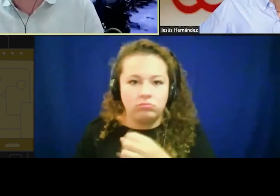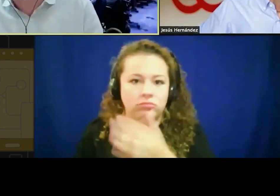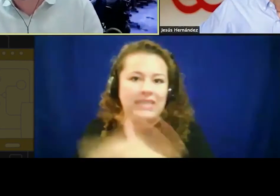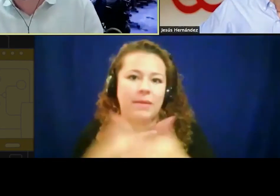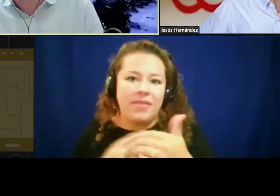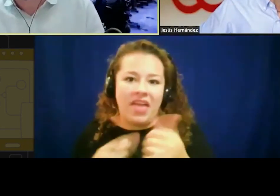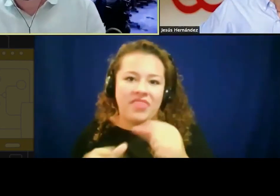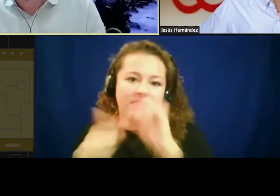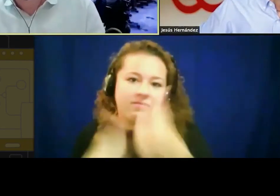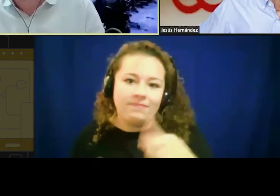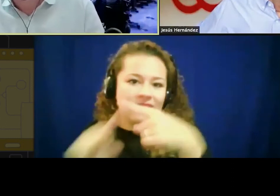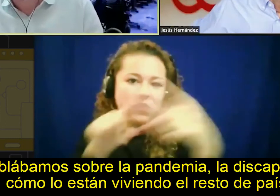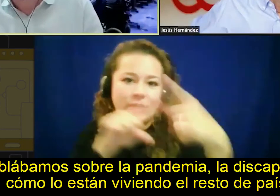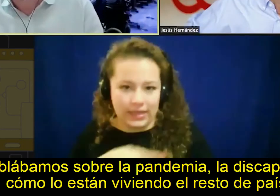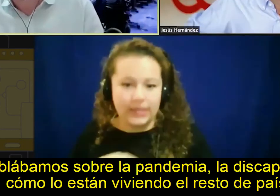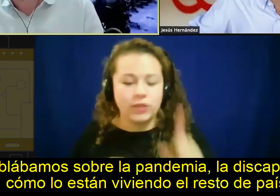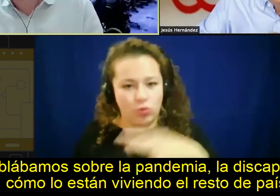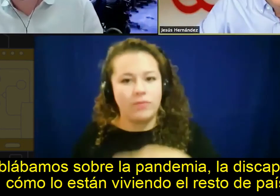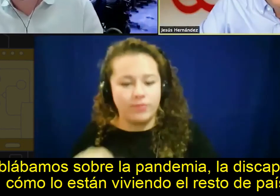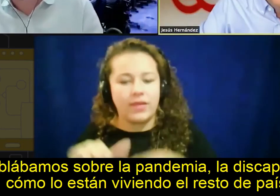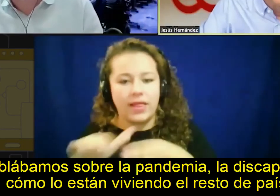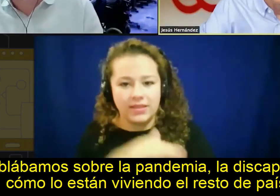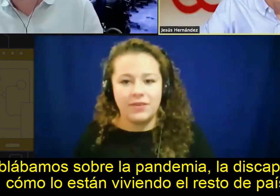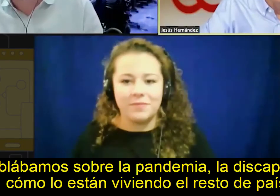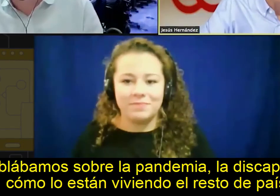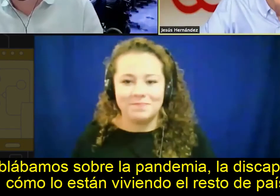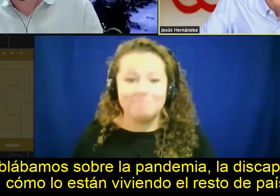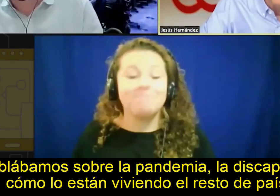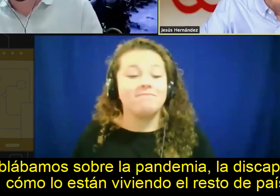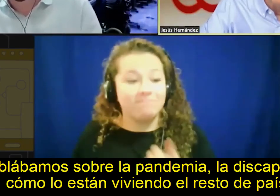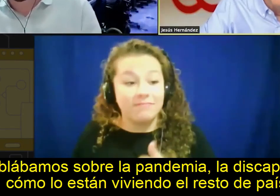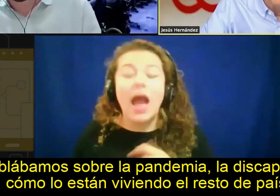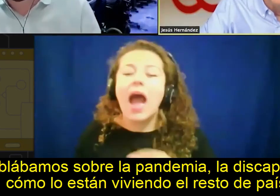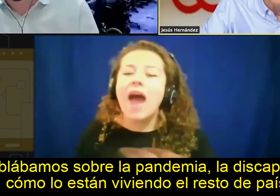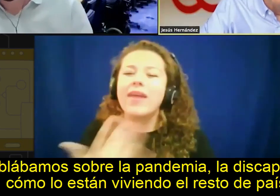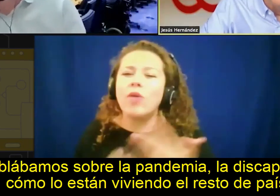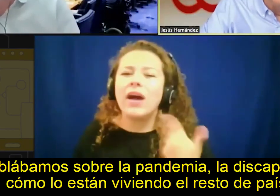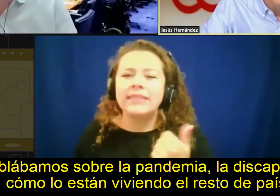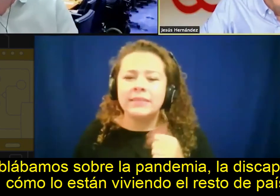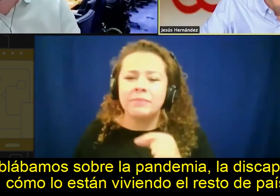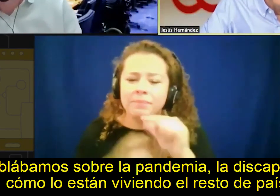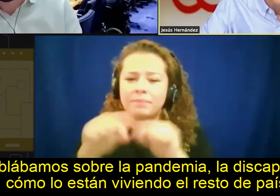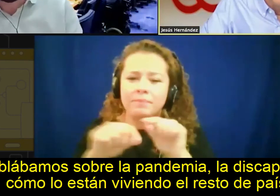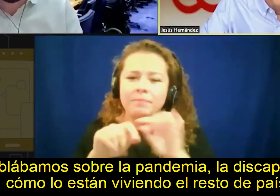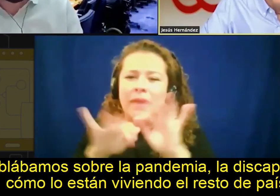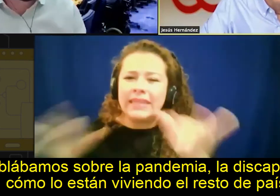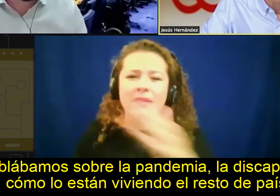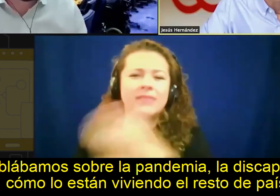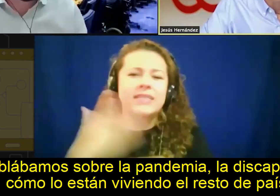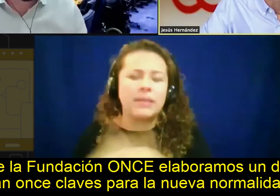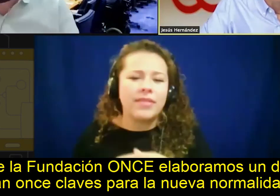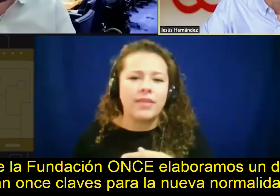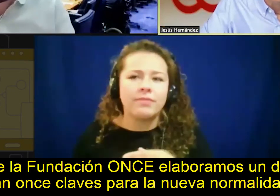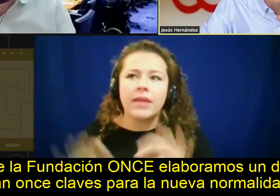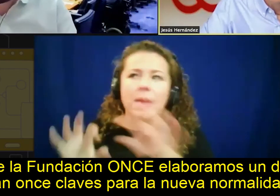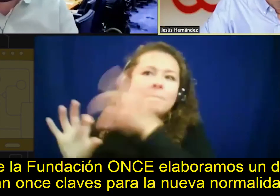discapacidad. Genial. Hoy hablábamos sobre la pandemia, la discapacidad, cómo lo están viviendo el resto de países. Nosotros desde